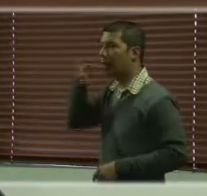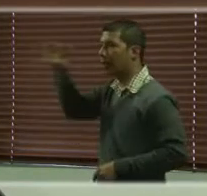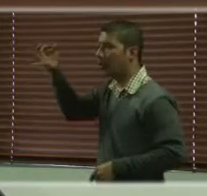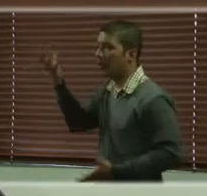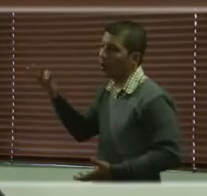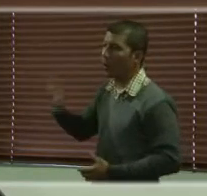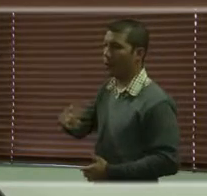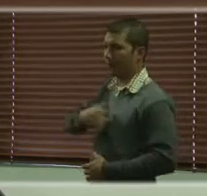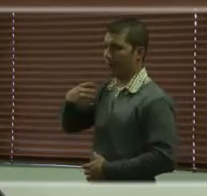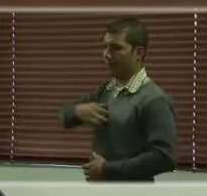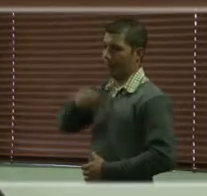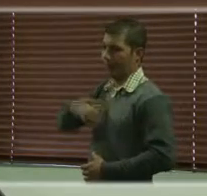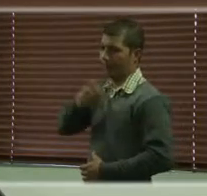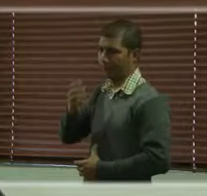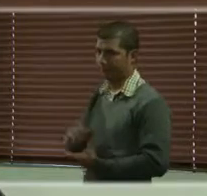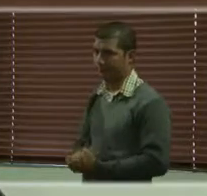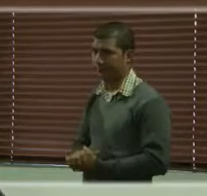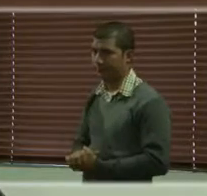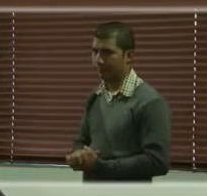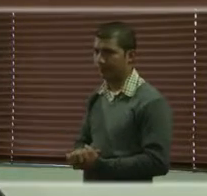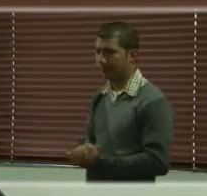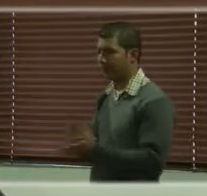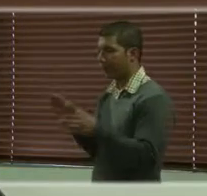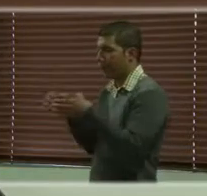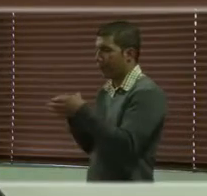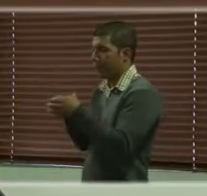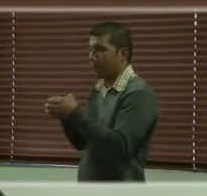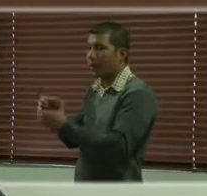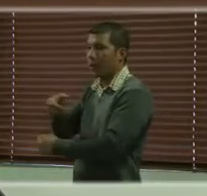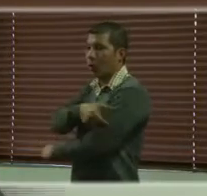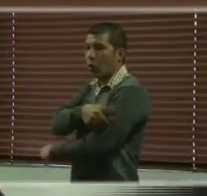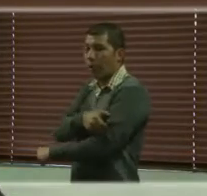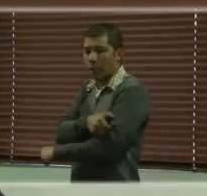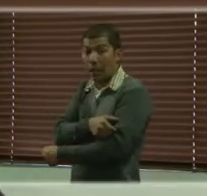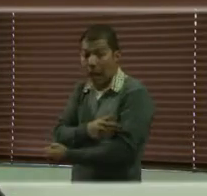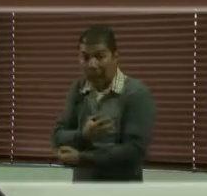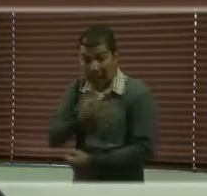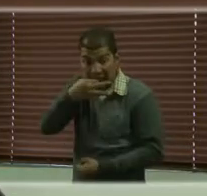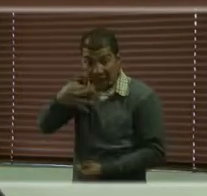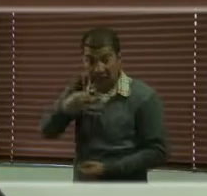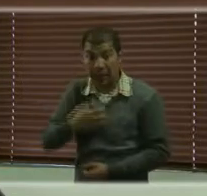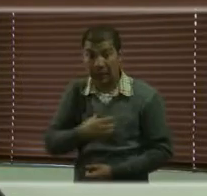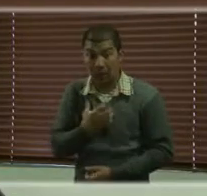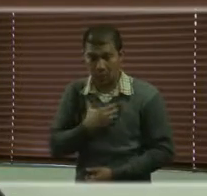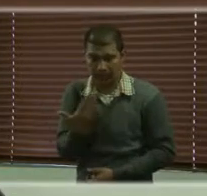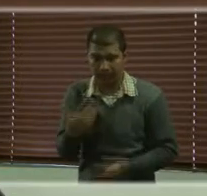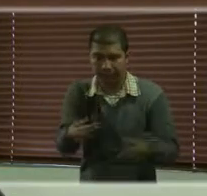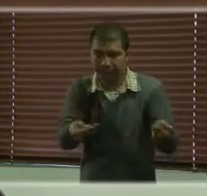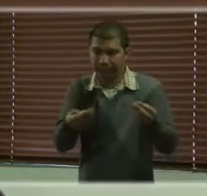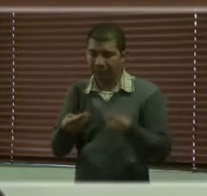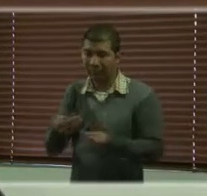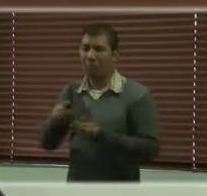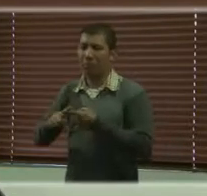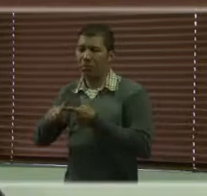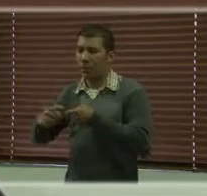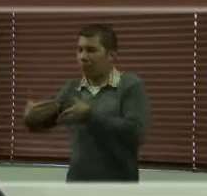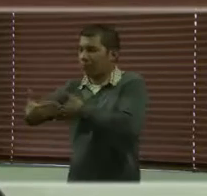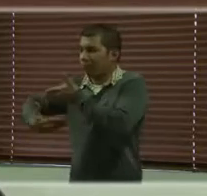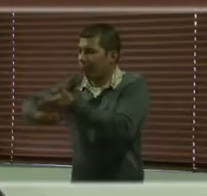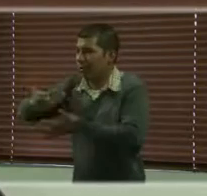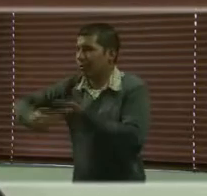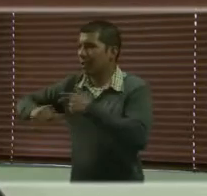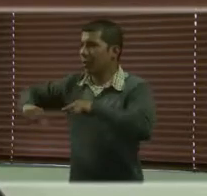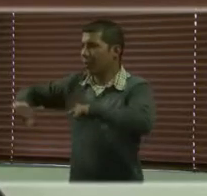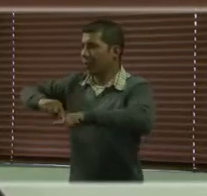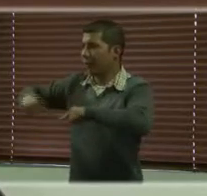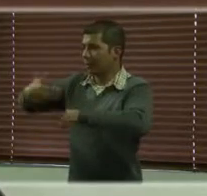y el comité pues conoce la denuncia y todo un procedimiento bastante largo administrativo primero para darle